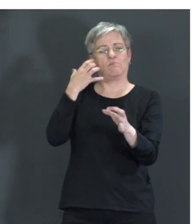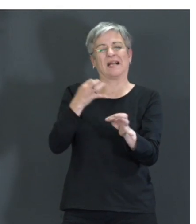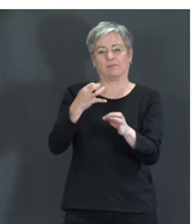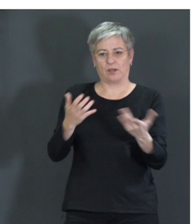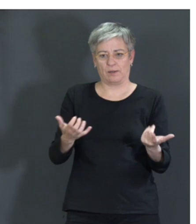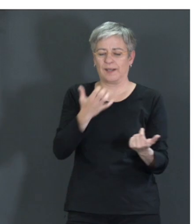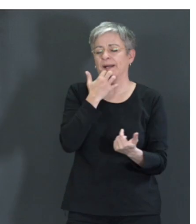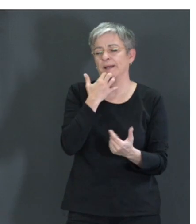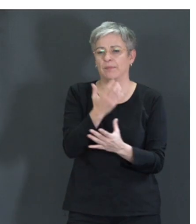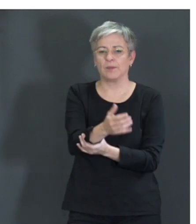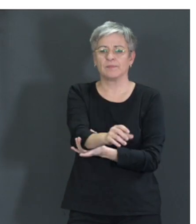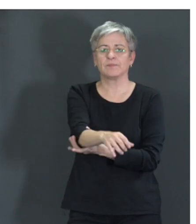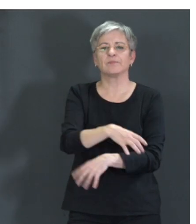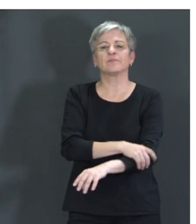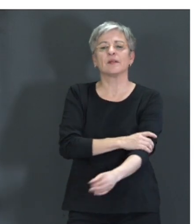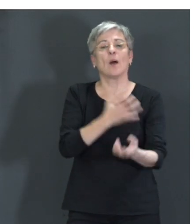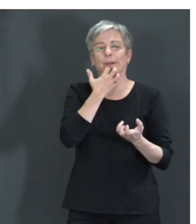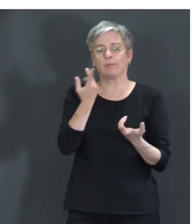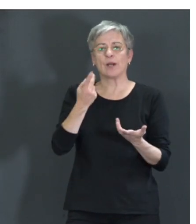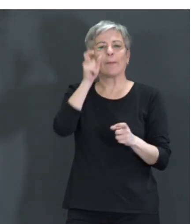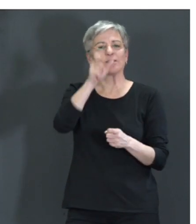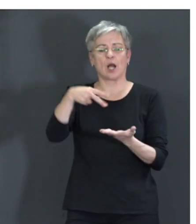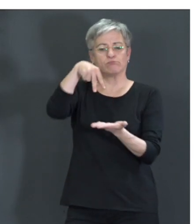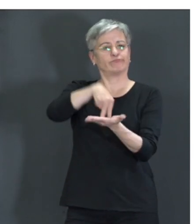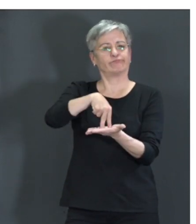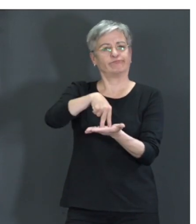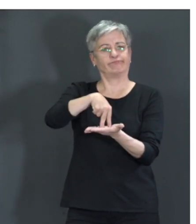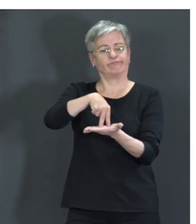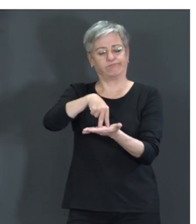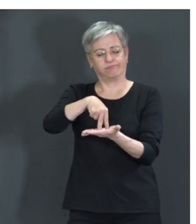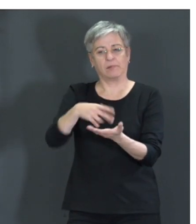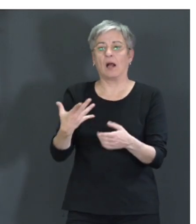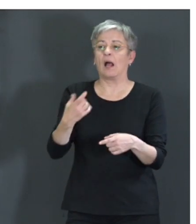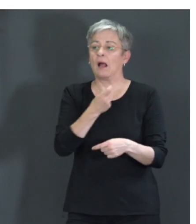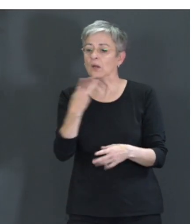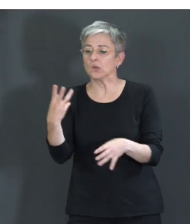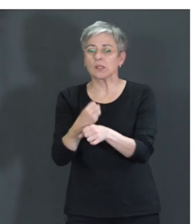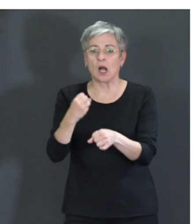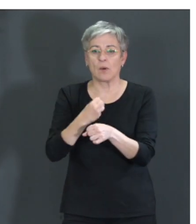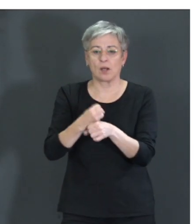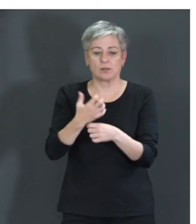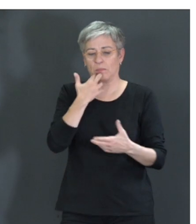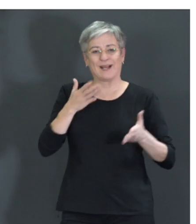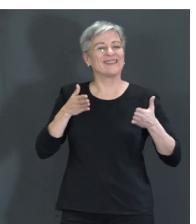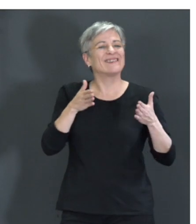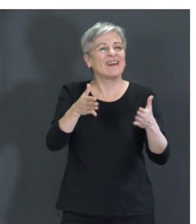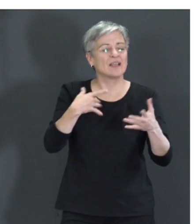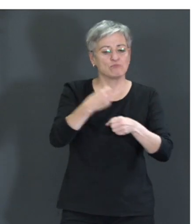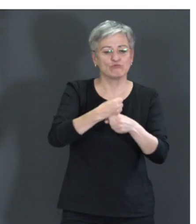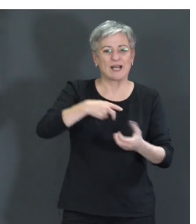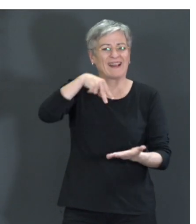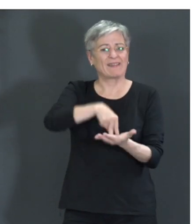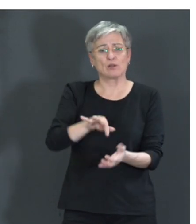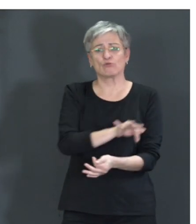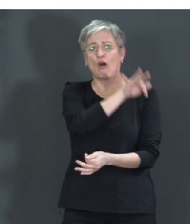ejemplo, el ejemplo que poníamos antes de la bipedestación. Pues hay muchos trabajadores que pues están en tiendas, por ejemplo, están todo el día